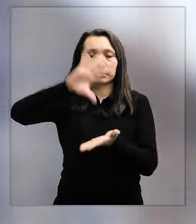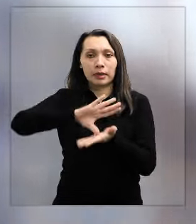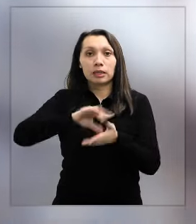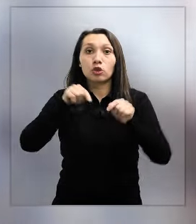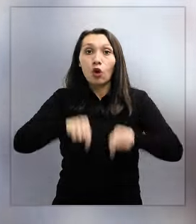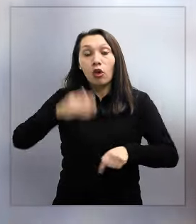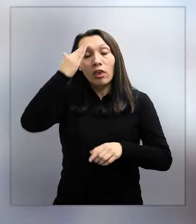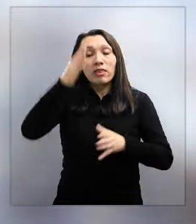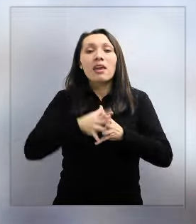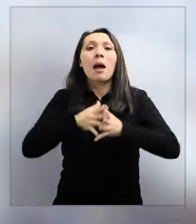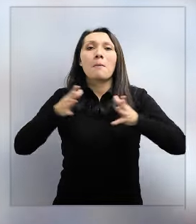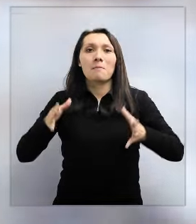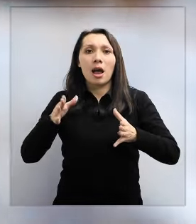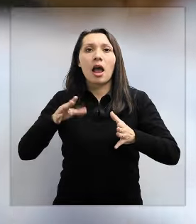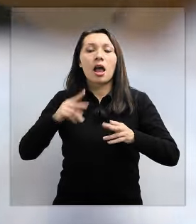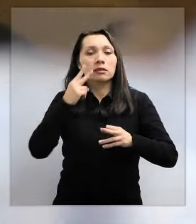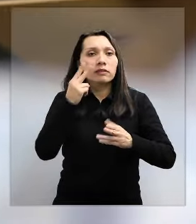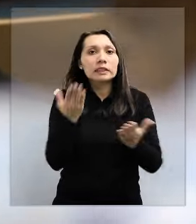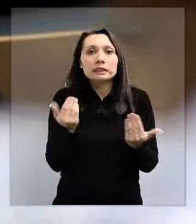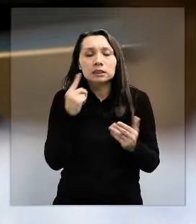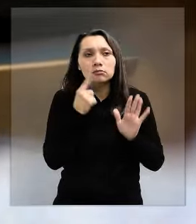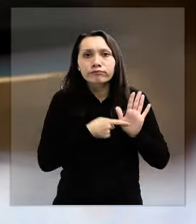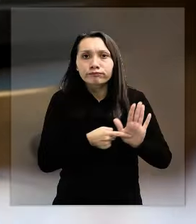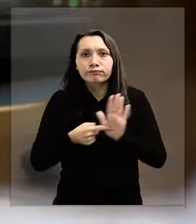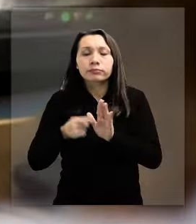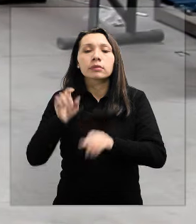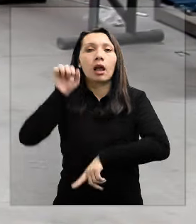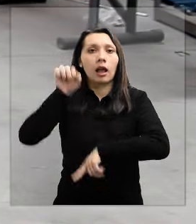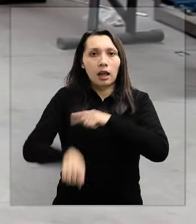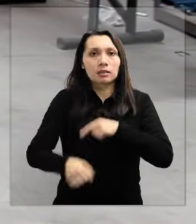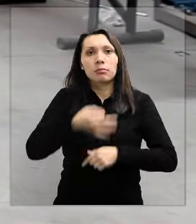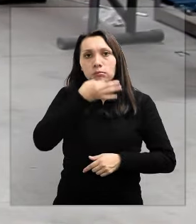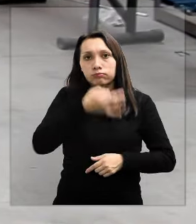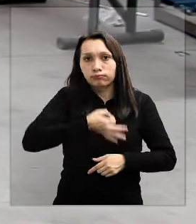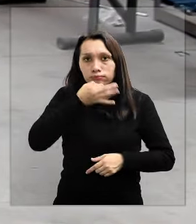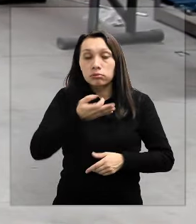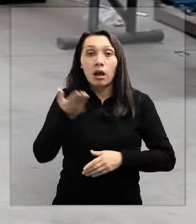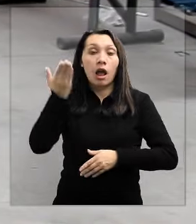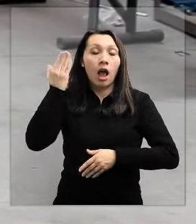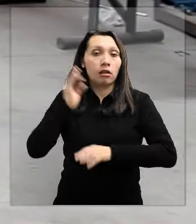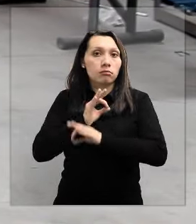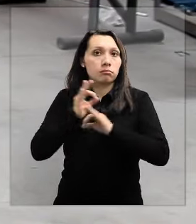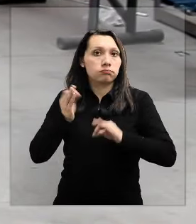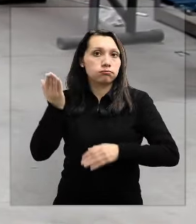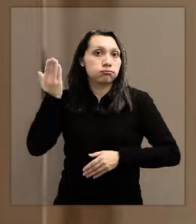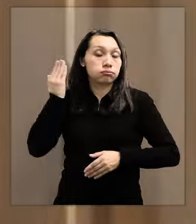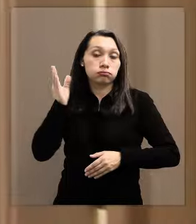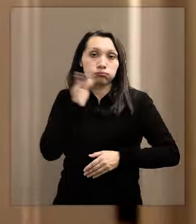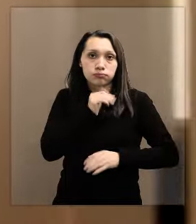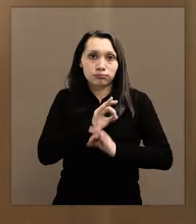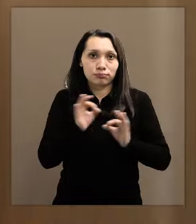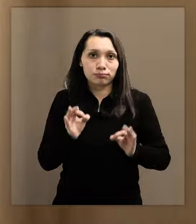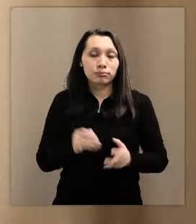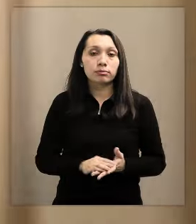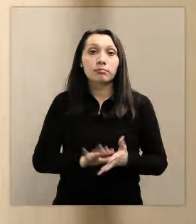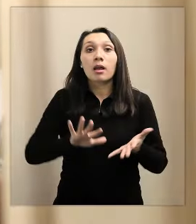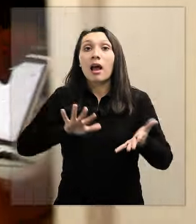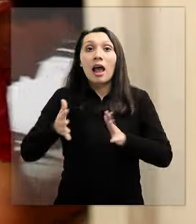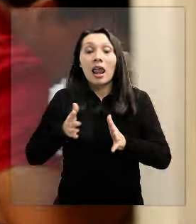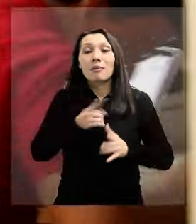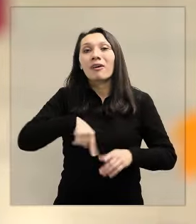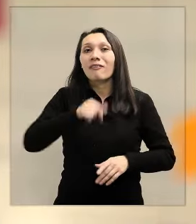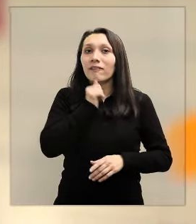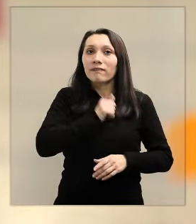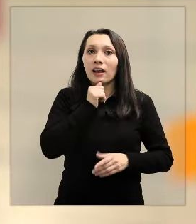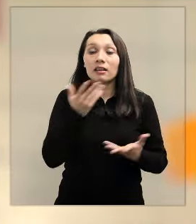día está mucho más patente la necesidad y está más aceptado el discurso, que es una cuestión que no había sucedido, que no nos había sucedido. Tal vez lo que